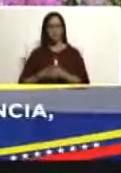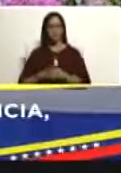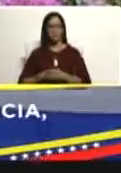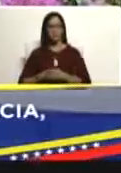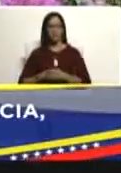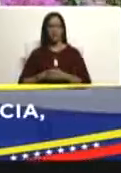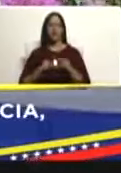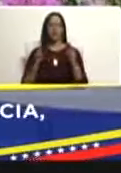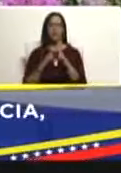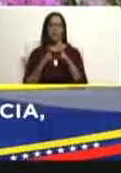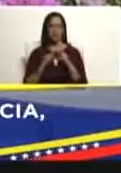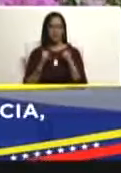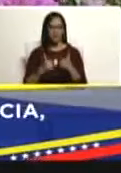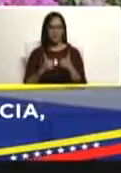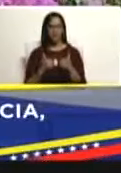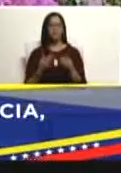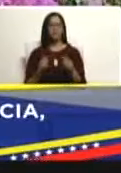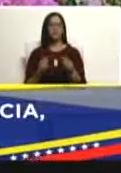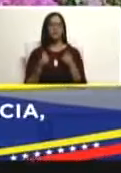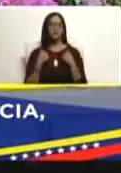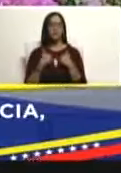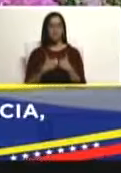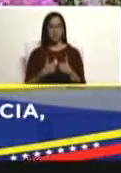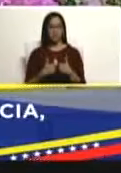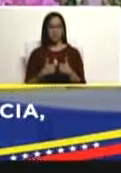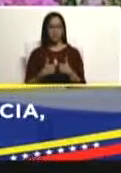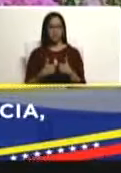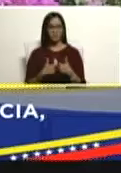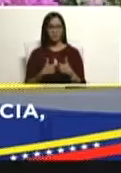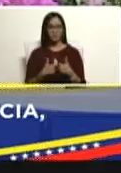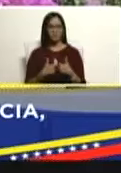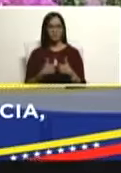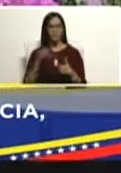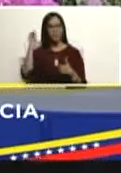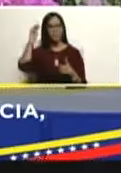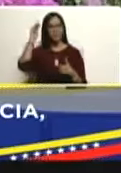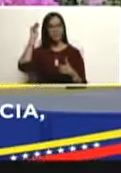Lo conocí bien, bastante bien, al maestro.